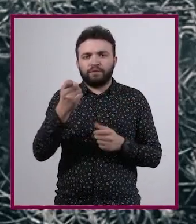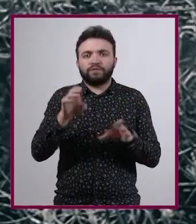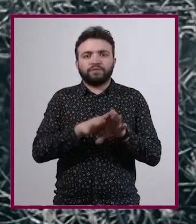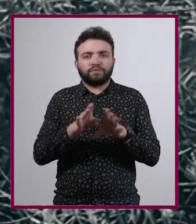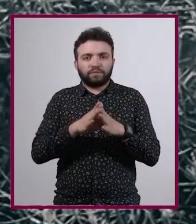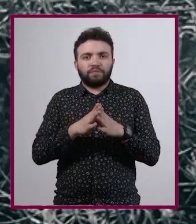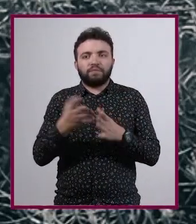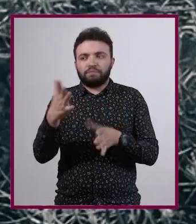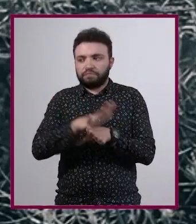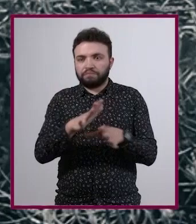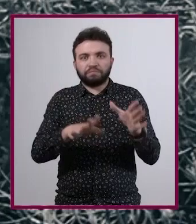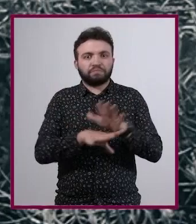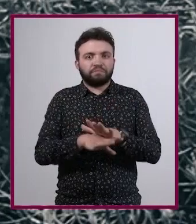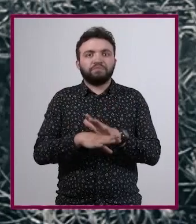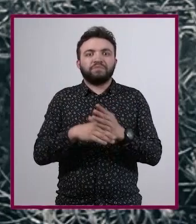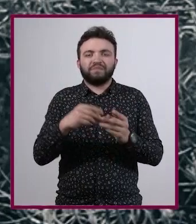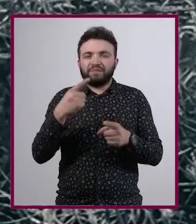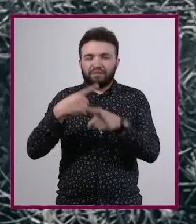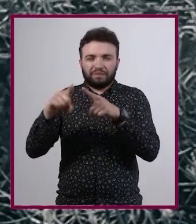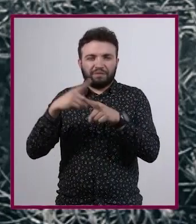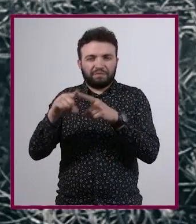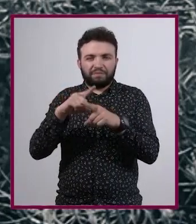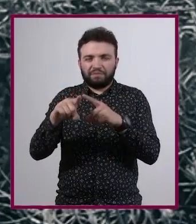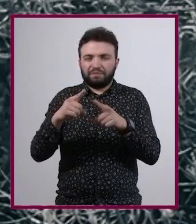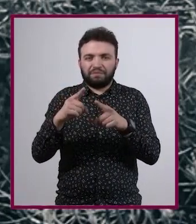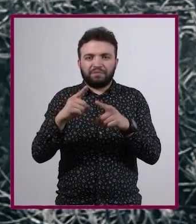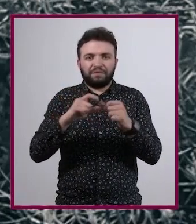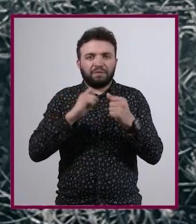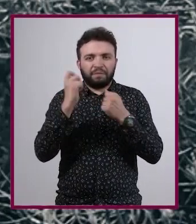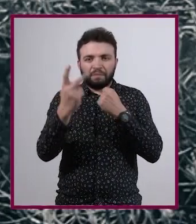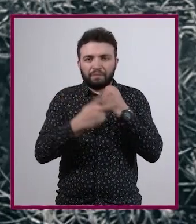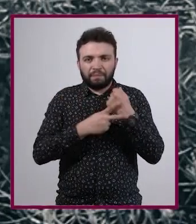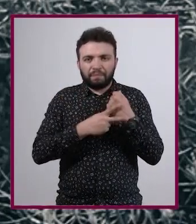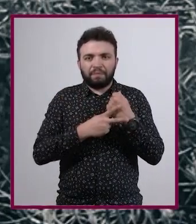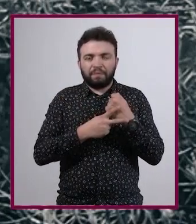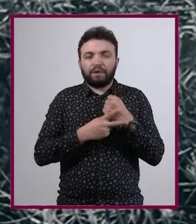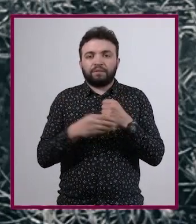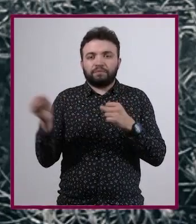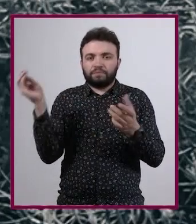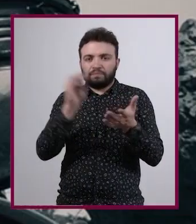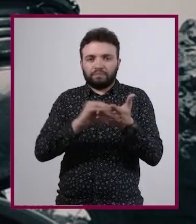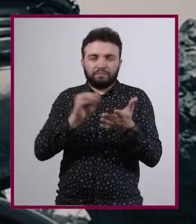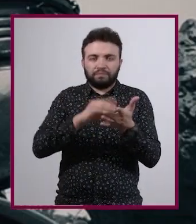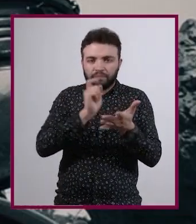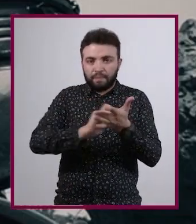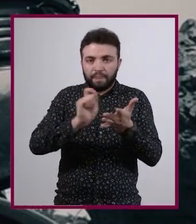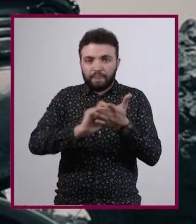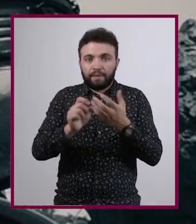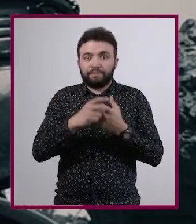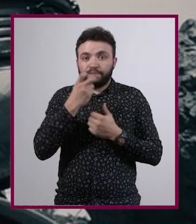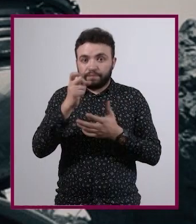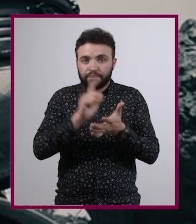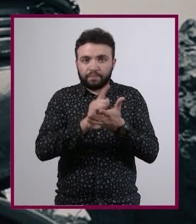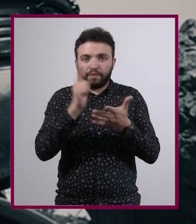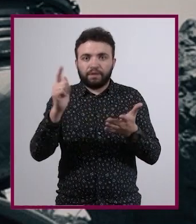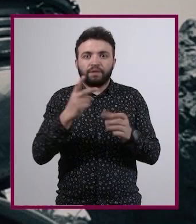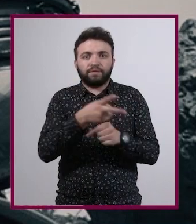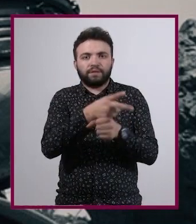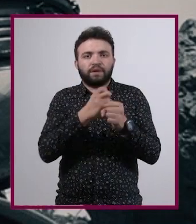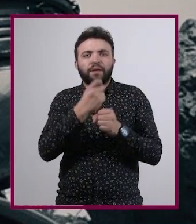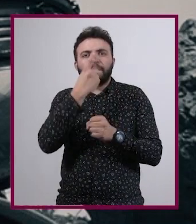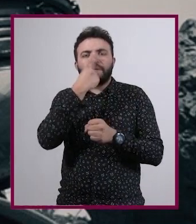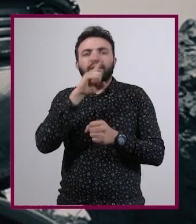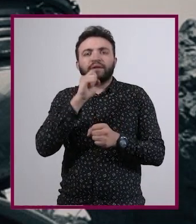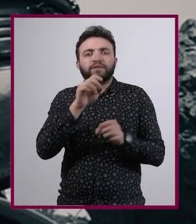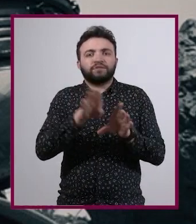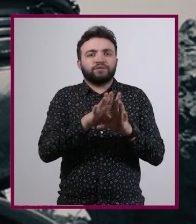de varios artistas de distintos países titulado A pesar del despojo, un libro de actividades. Este libro es una invitación a restaurar